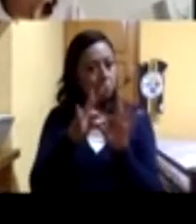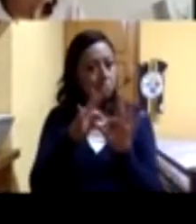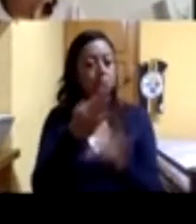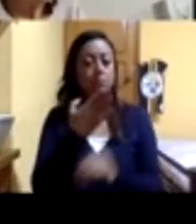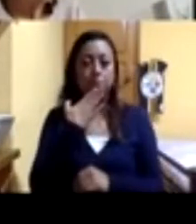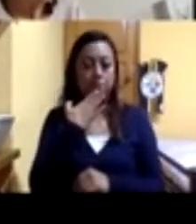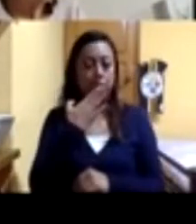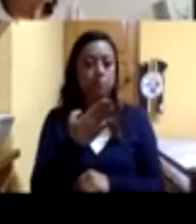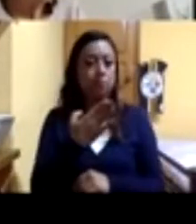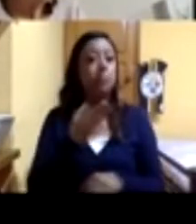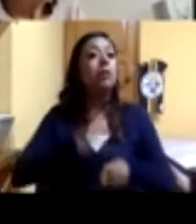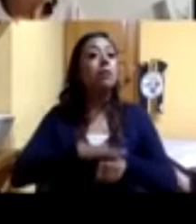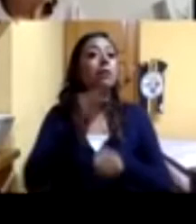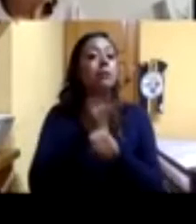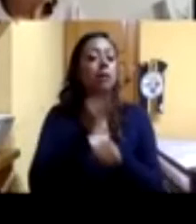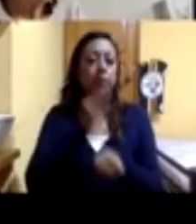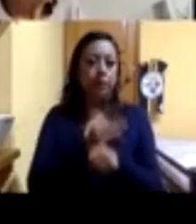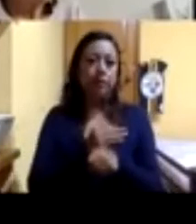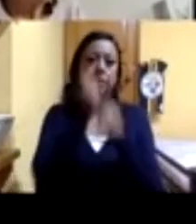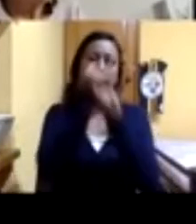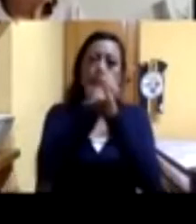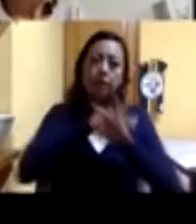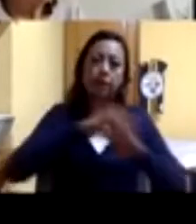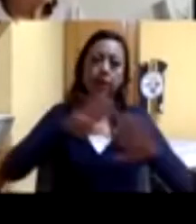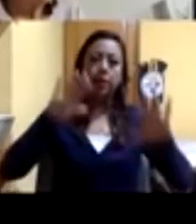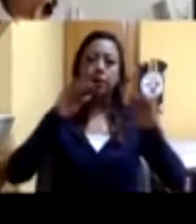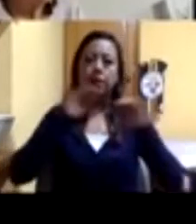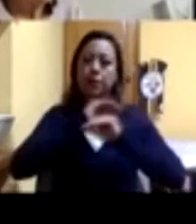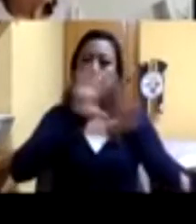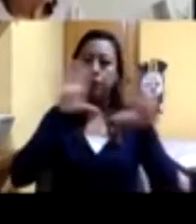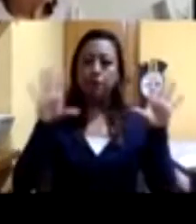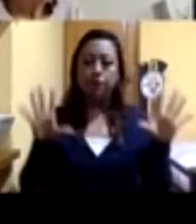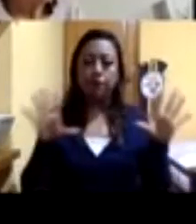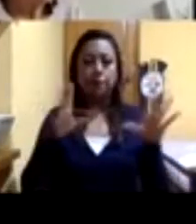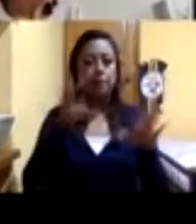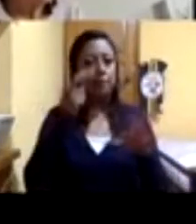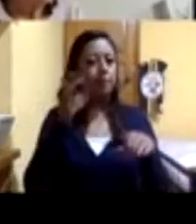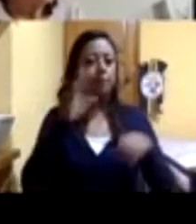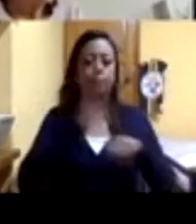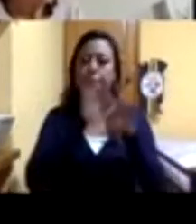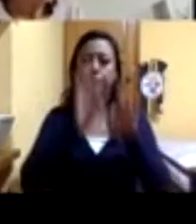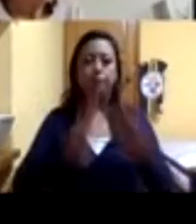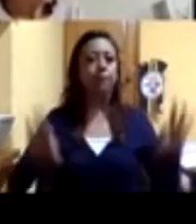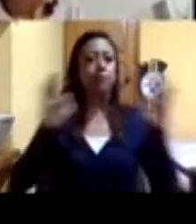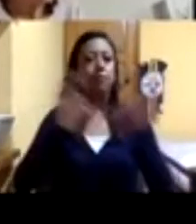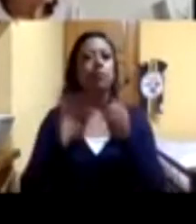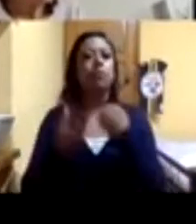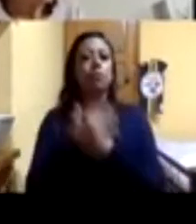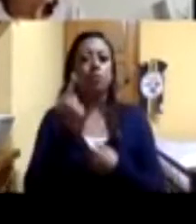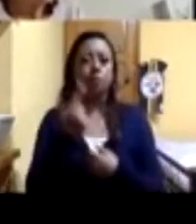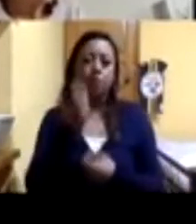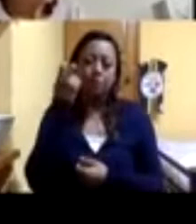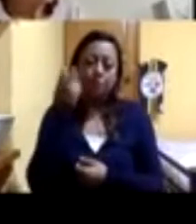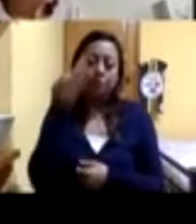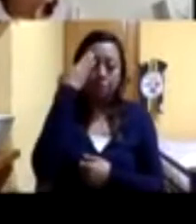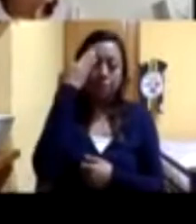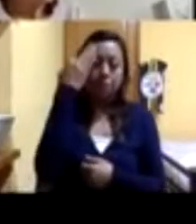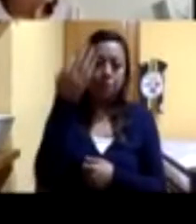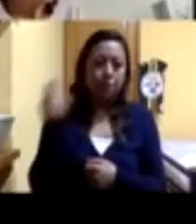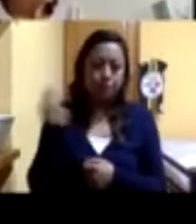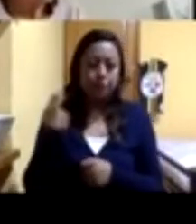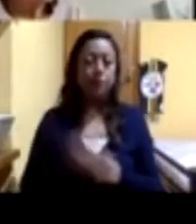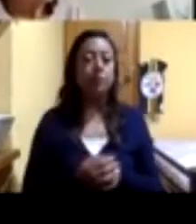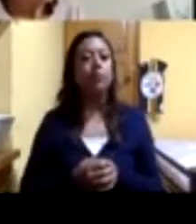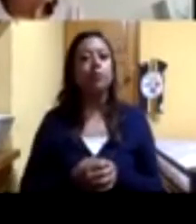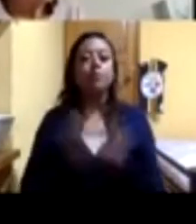momento que la transparencia debe ser el eje de rector en estos tiempos que estamos viviendo. Muchas gracias,